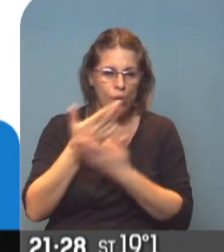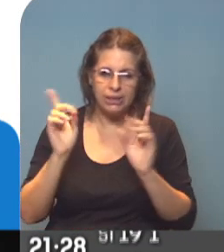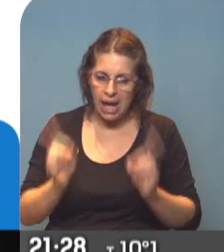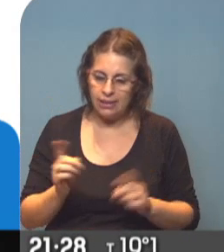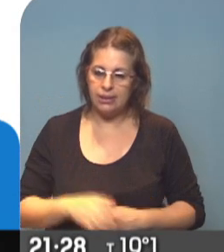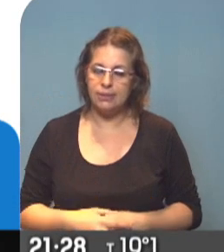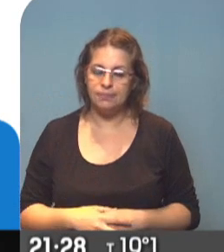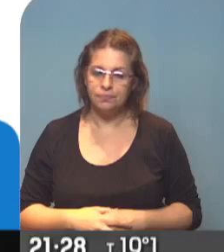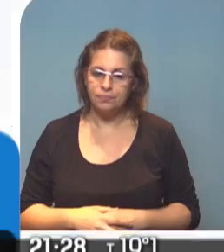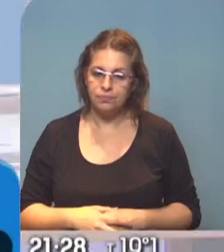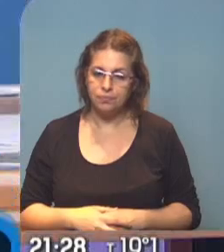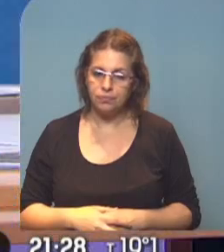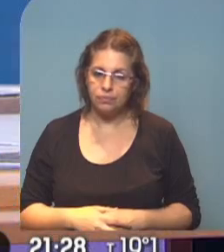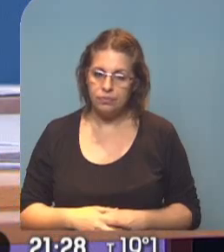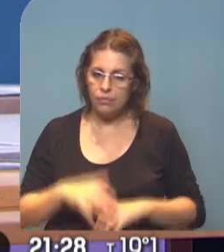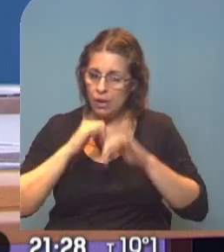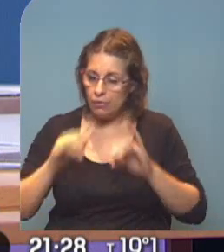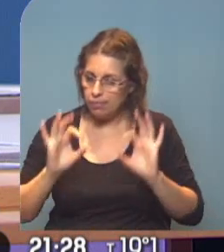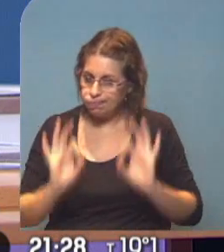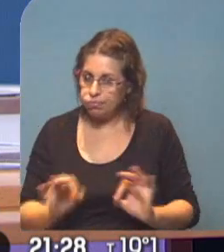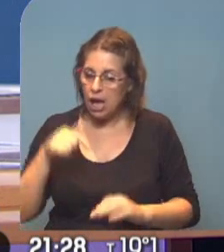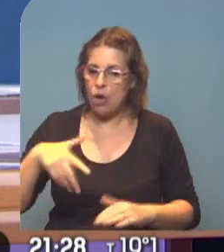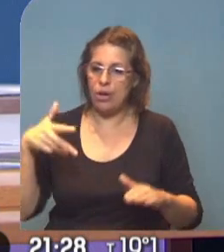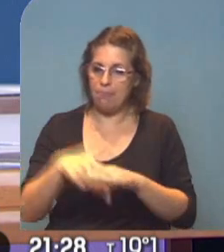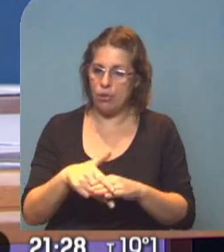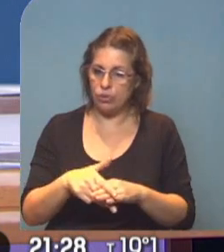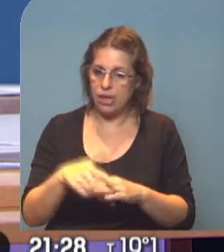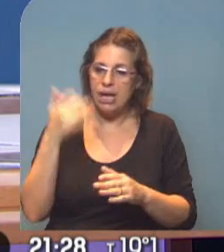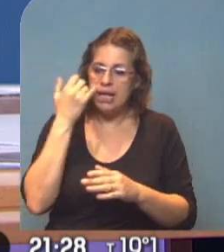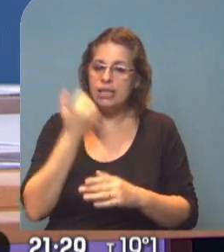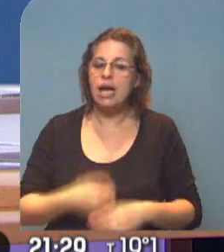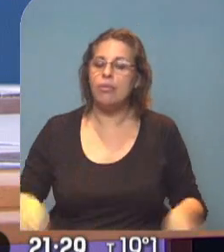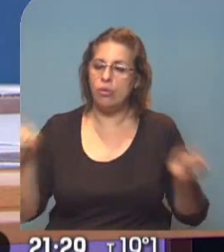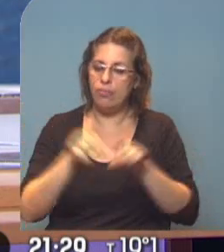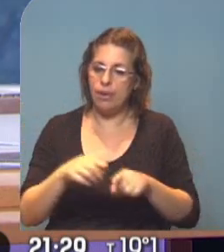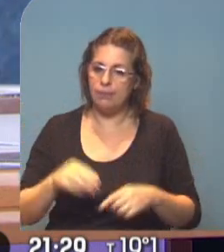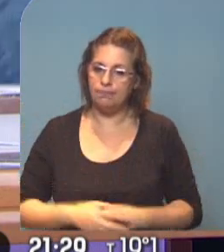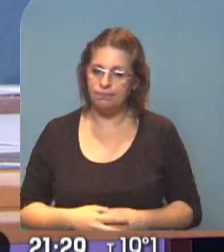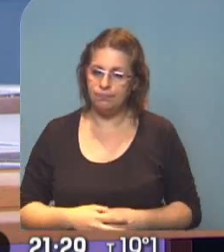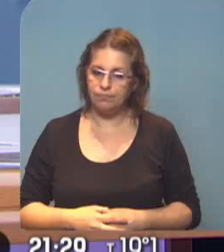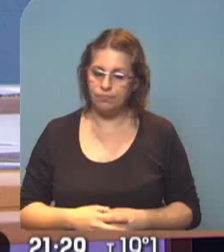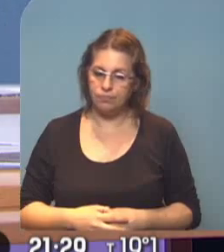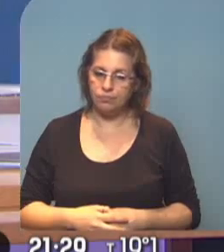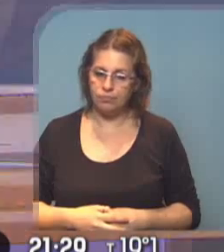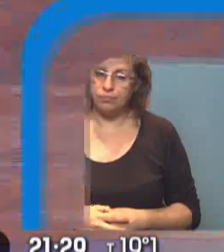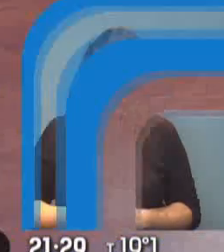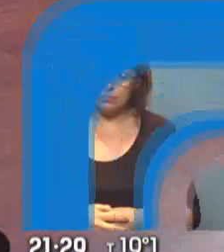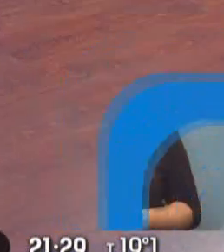a través de las redes sociales. Con esta información nos vamos a la pausa, Mariana. Pero enseguida regresamos, además después del corte, no se vayan.